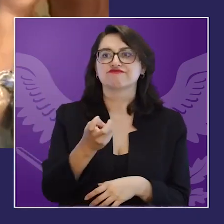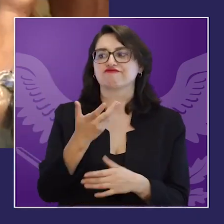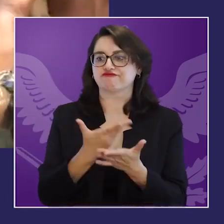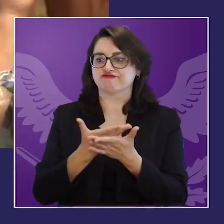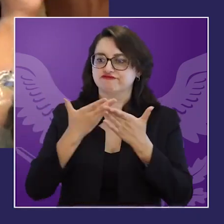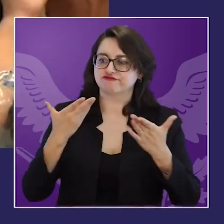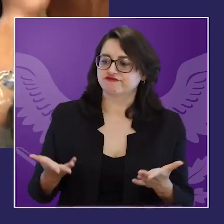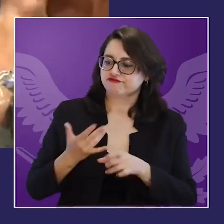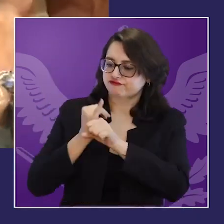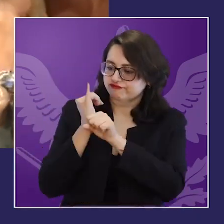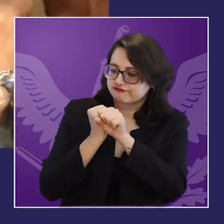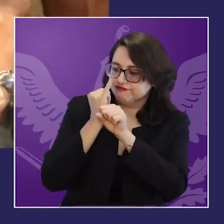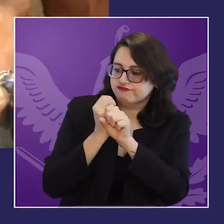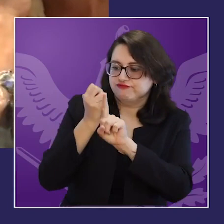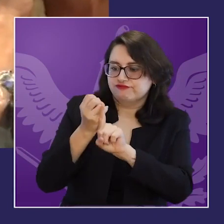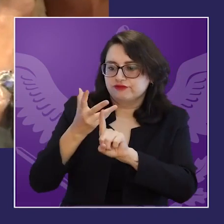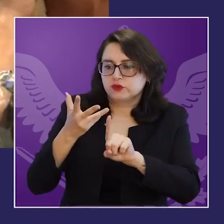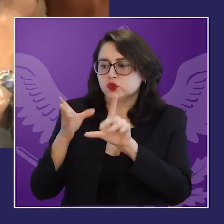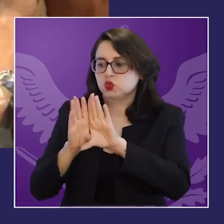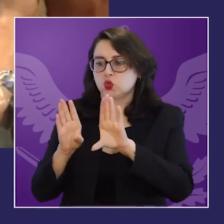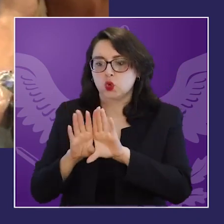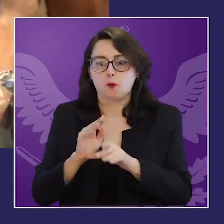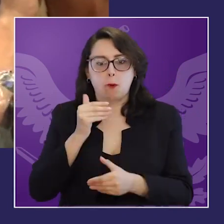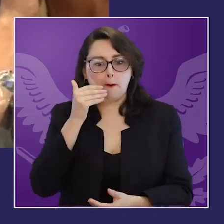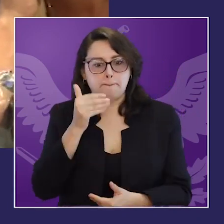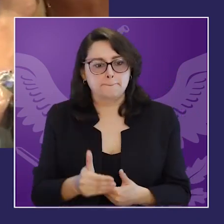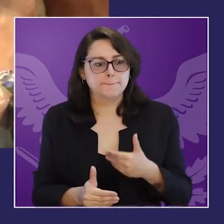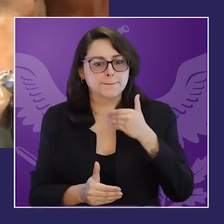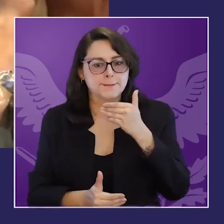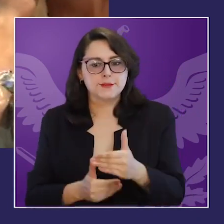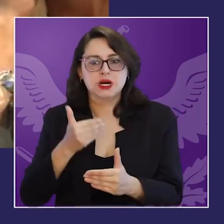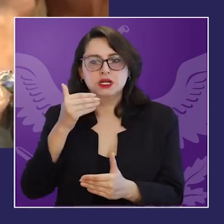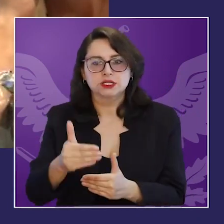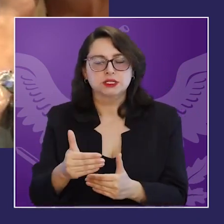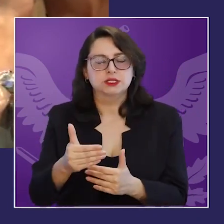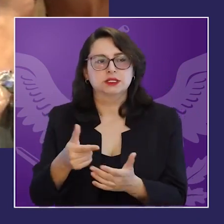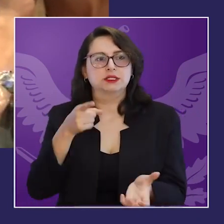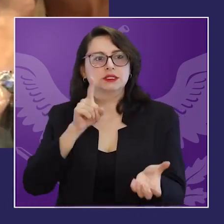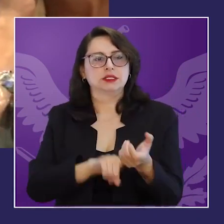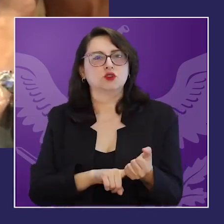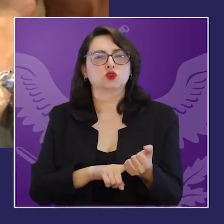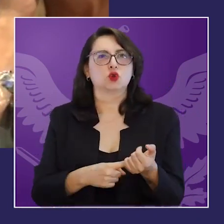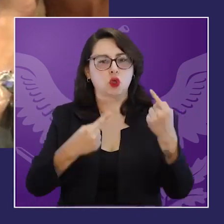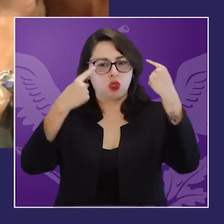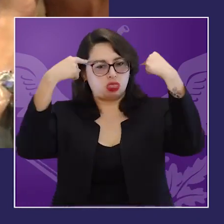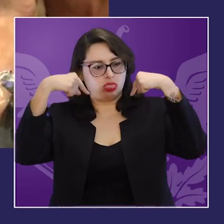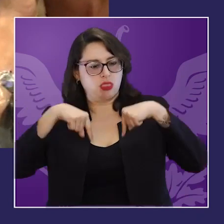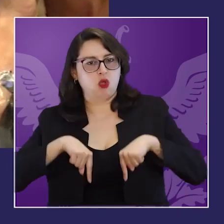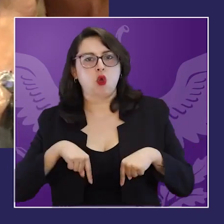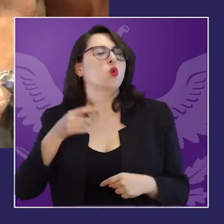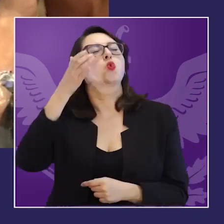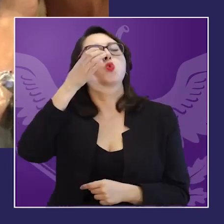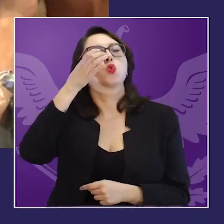los trabajos antropológicos, los trabajos de hoy en día nos están hablando además de un proceso